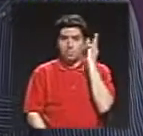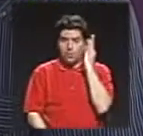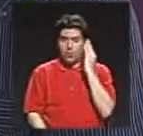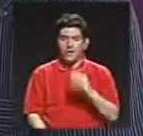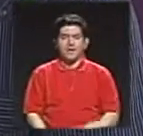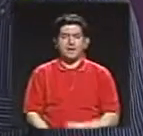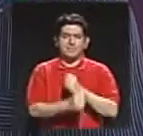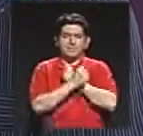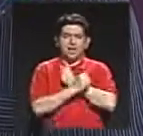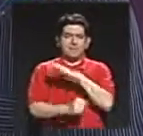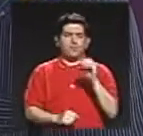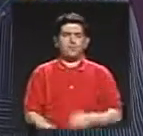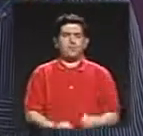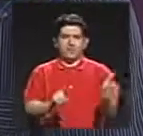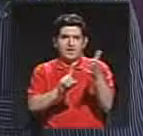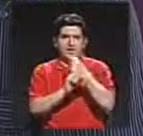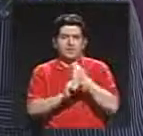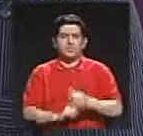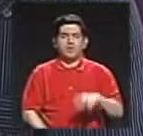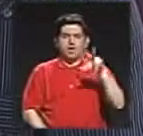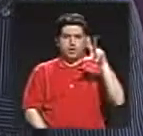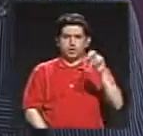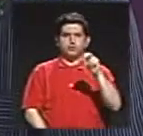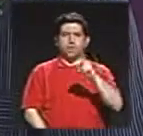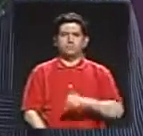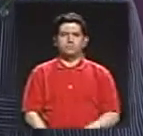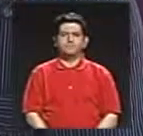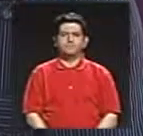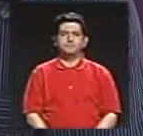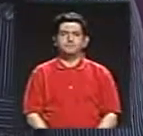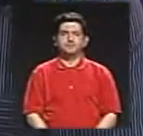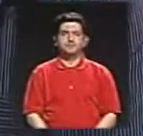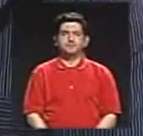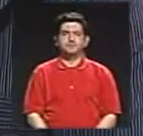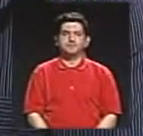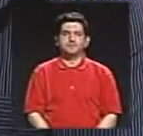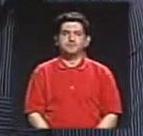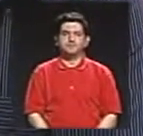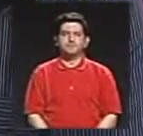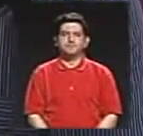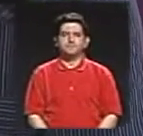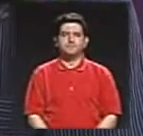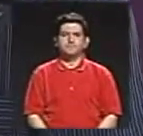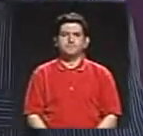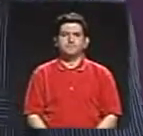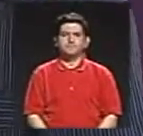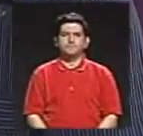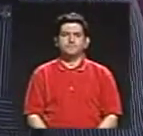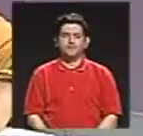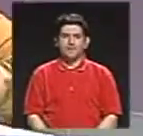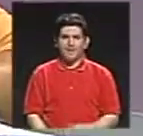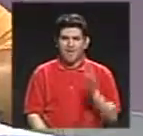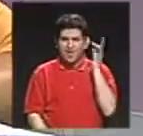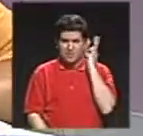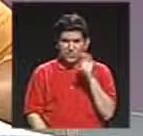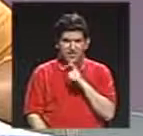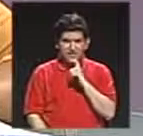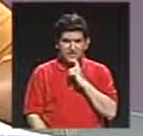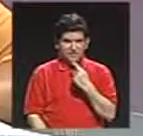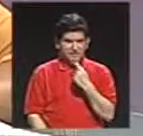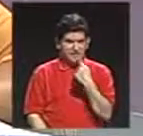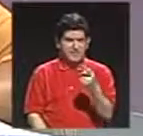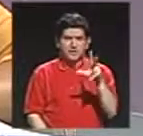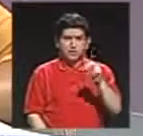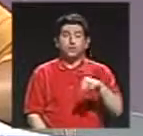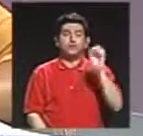mujeres el amor y los cautiverios del no a ver les cuesta a las mujeres decir que no